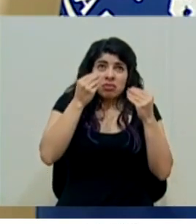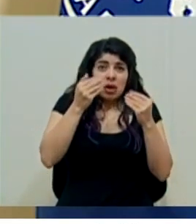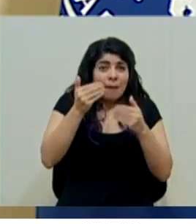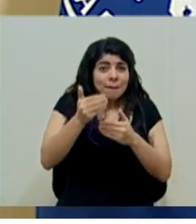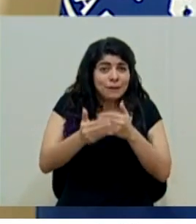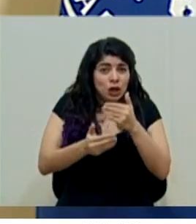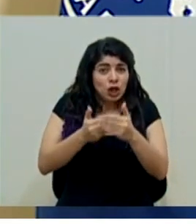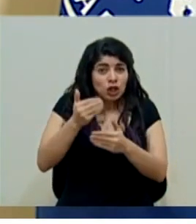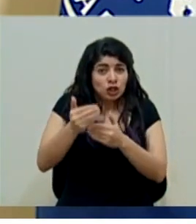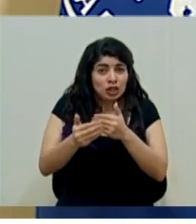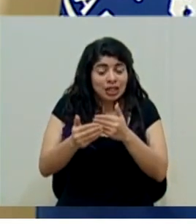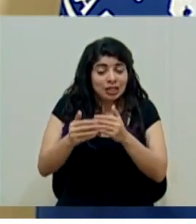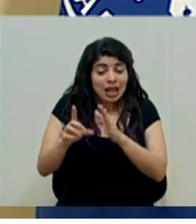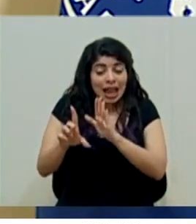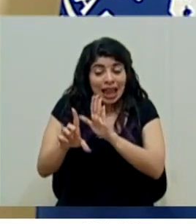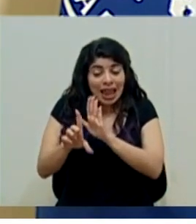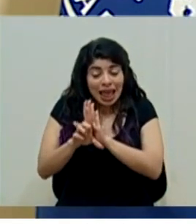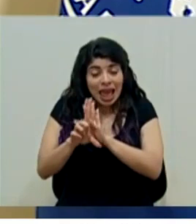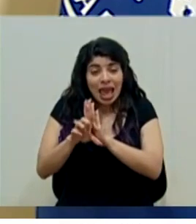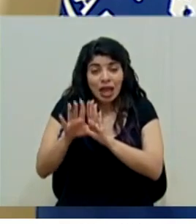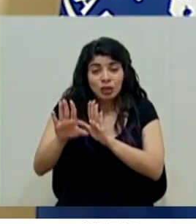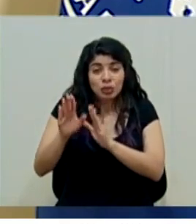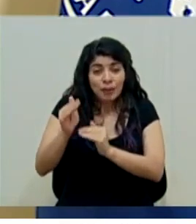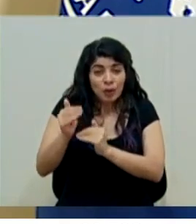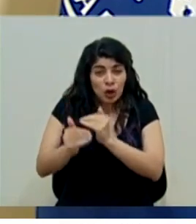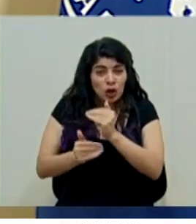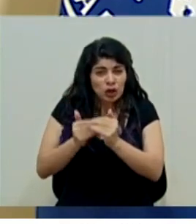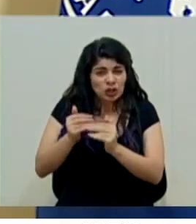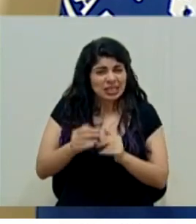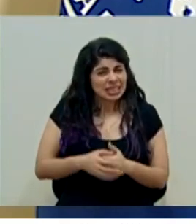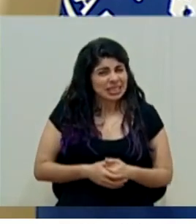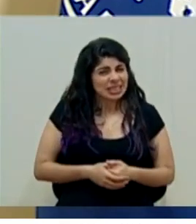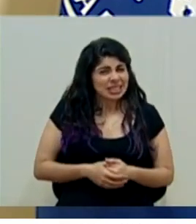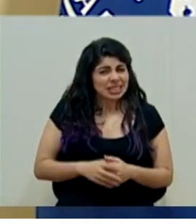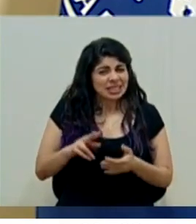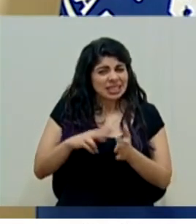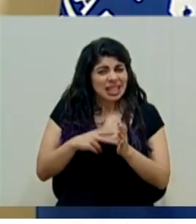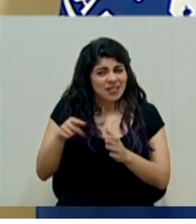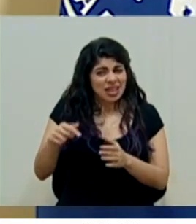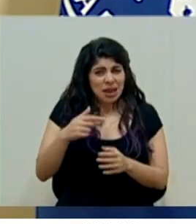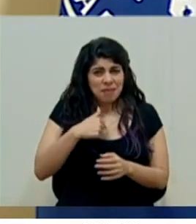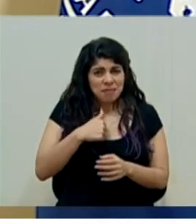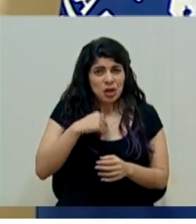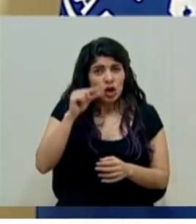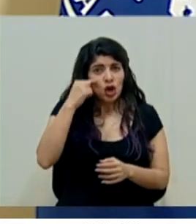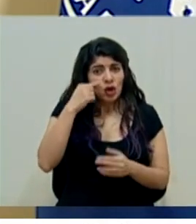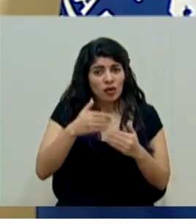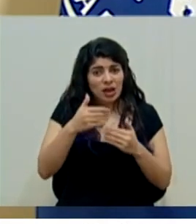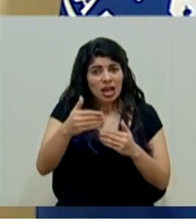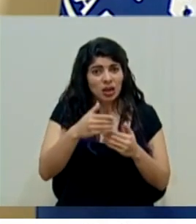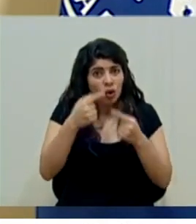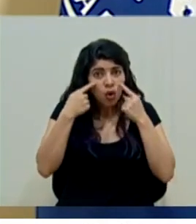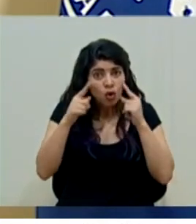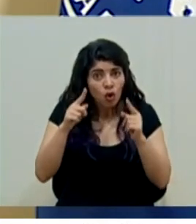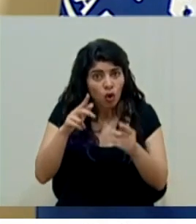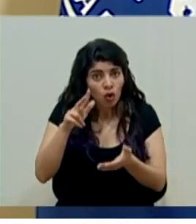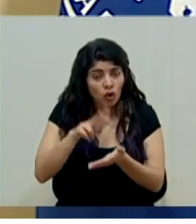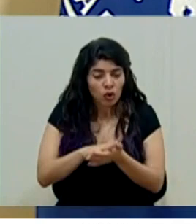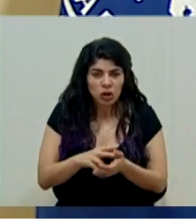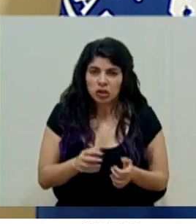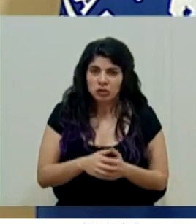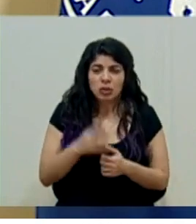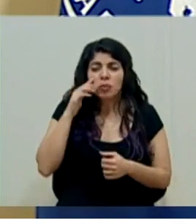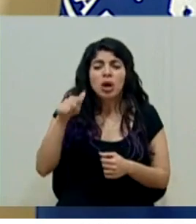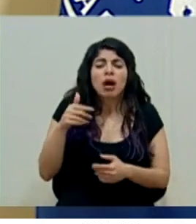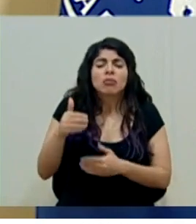esos procesos por la legalidad y por los procesos que involucra, siquiera se vería en mi administración, por todo lo que